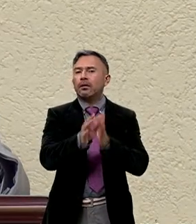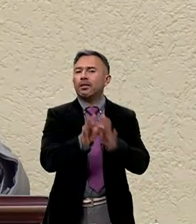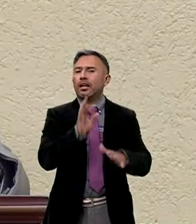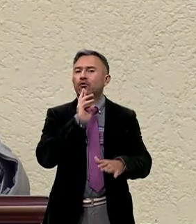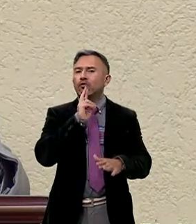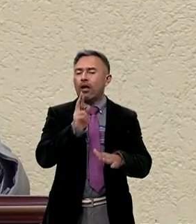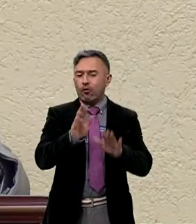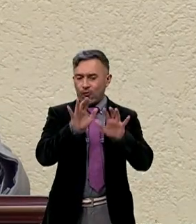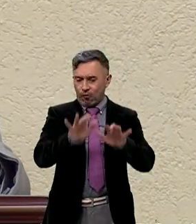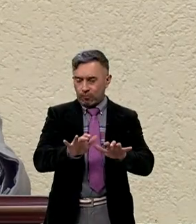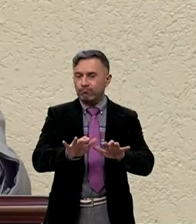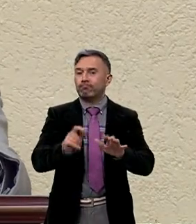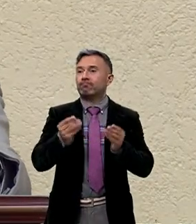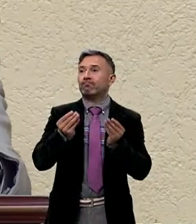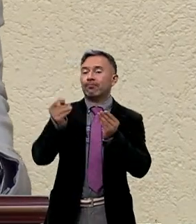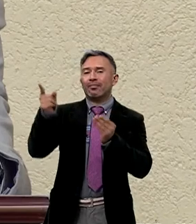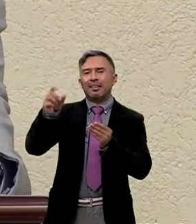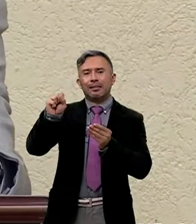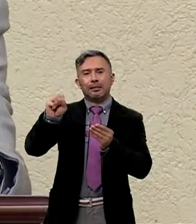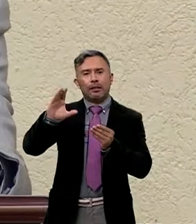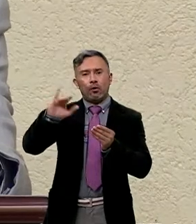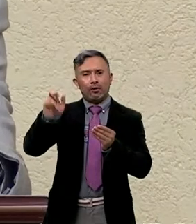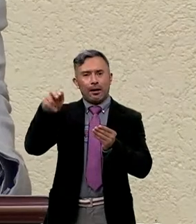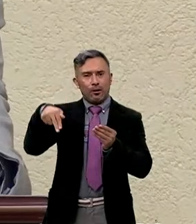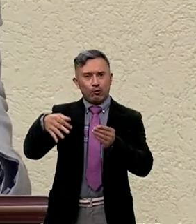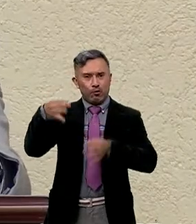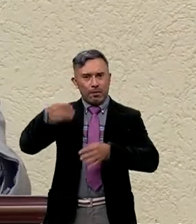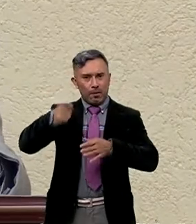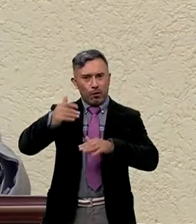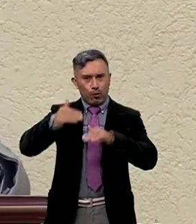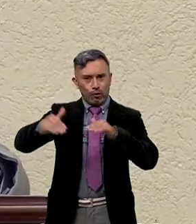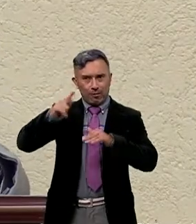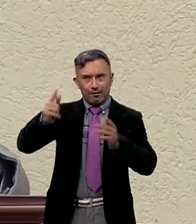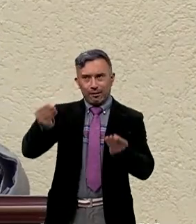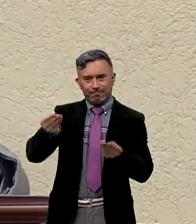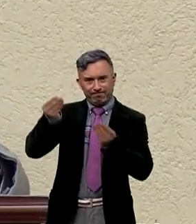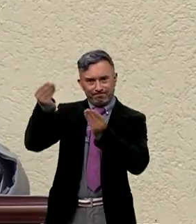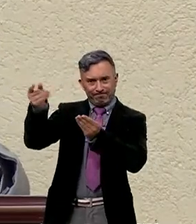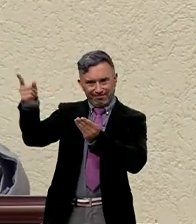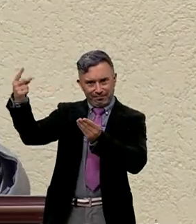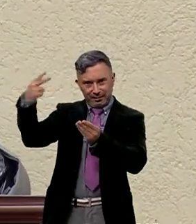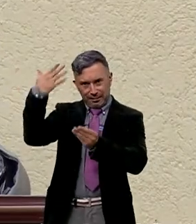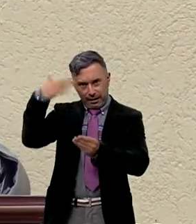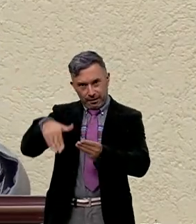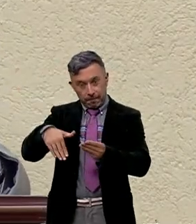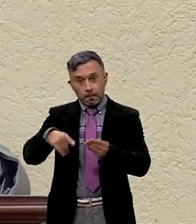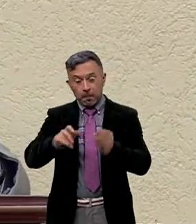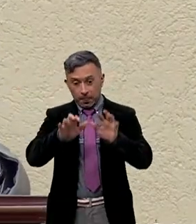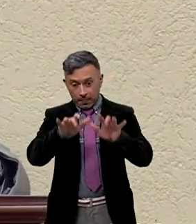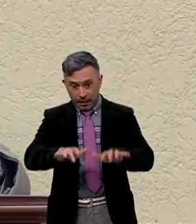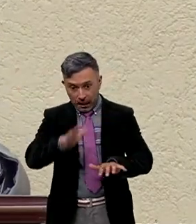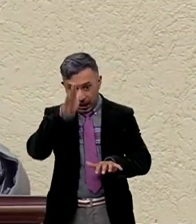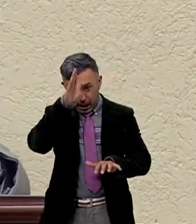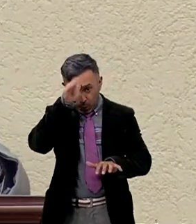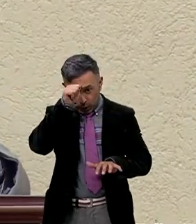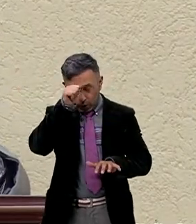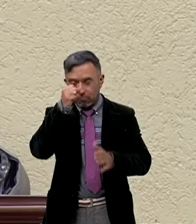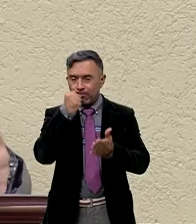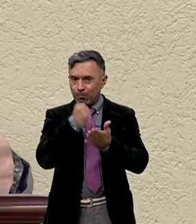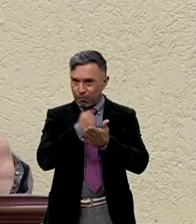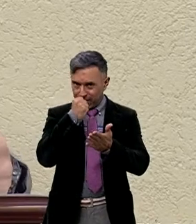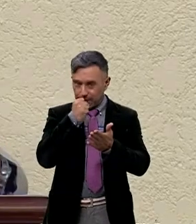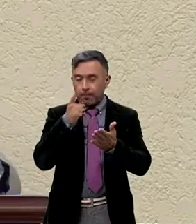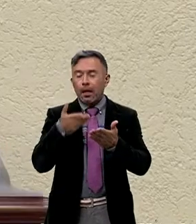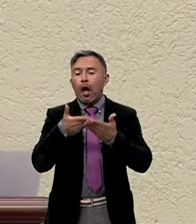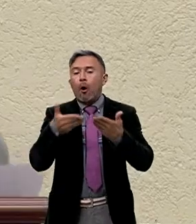llegar a la suprema corte justicia y la nación para su conocimiento con la aprobación de este acuerdo se abre el periodo para que se presenten en su